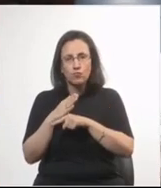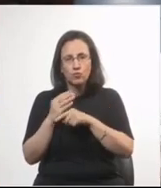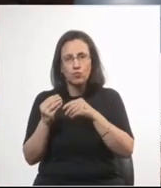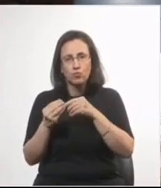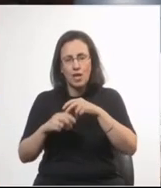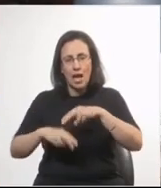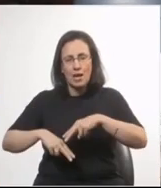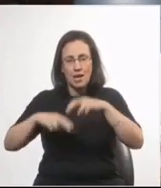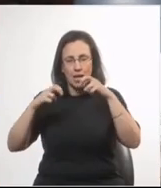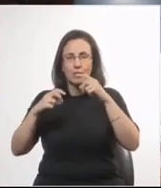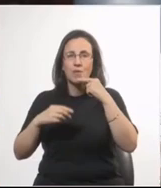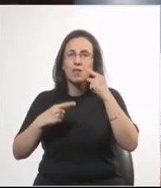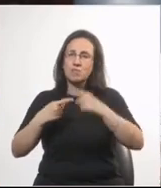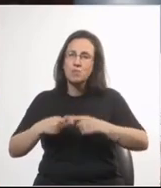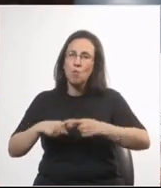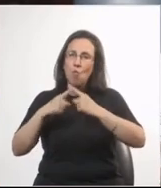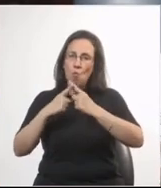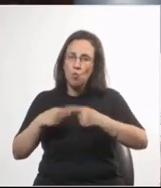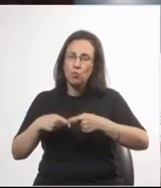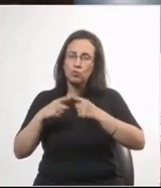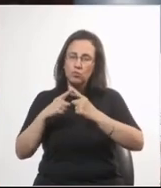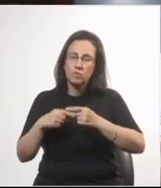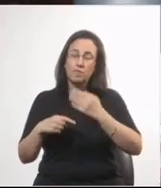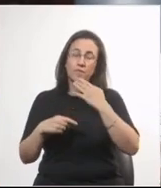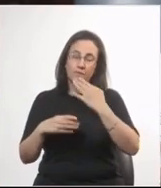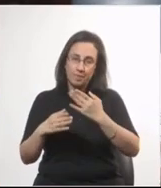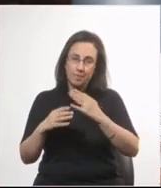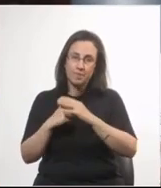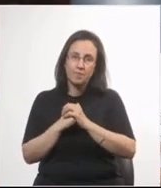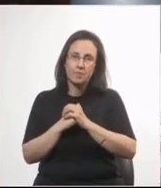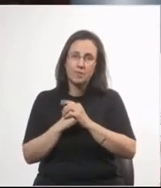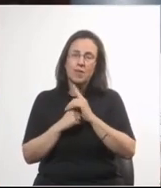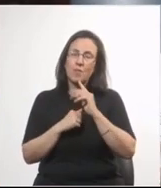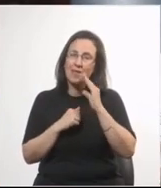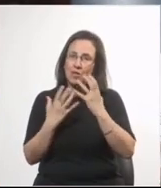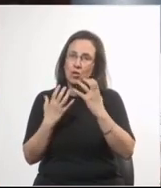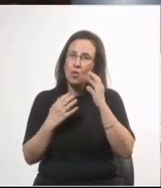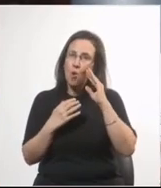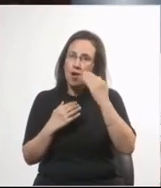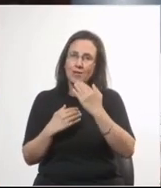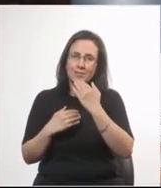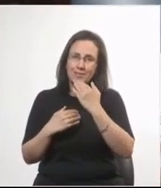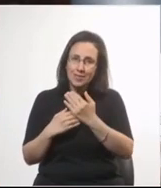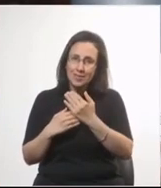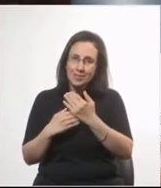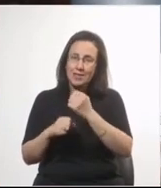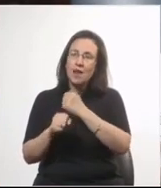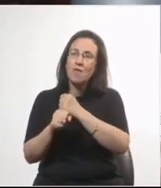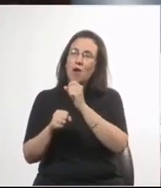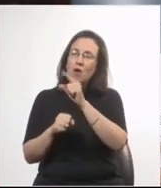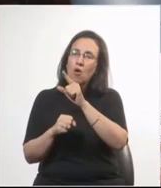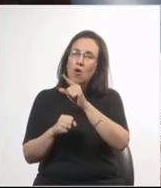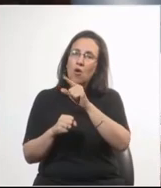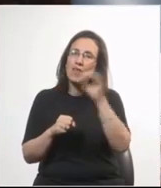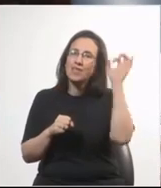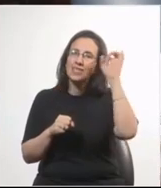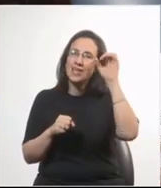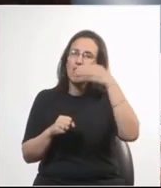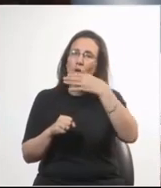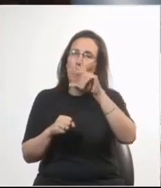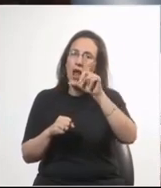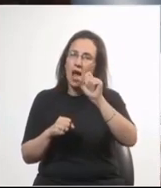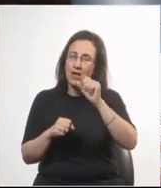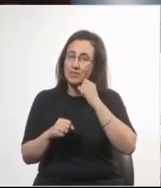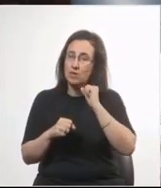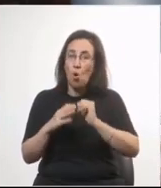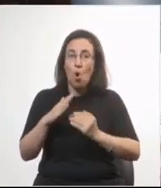discusión. Y también quiero reconocer la labor del senador Rodrigo Blas como